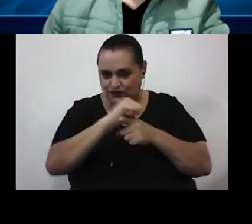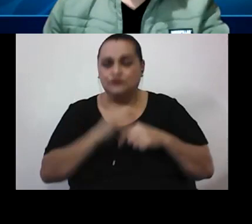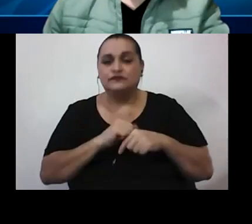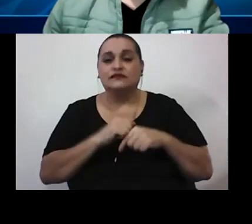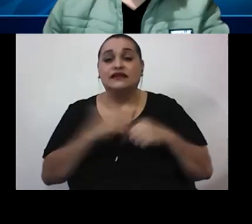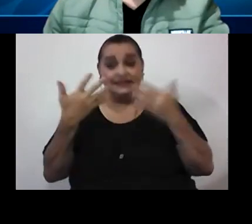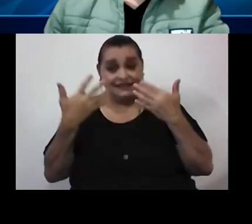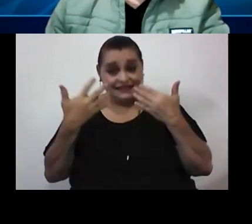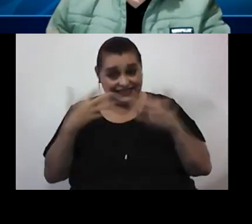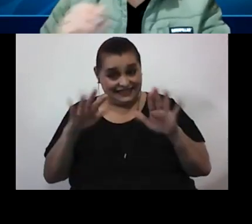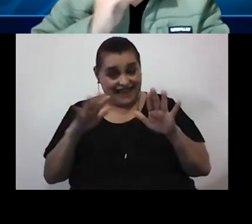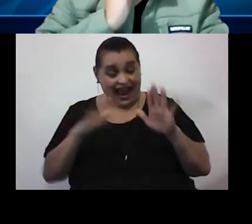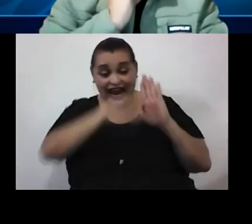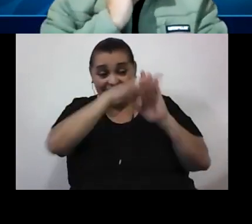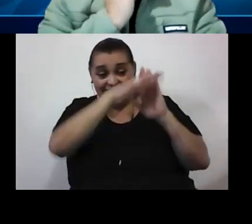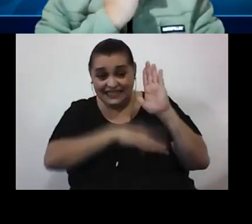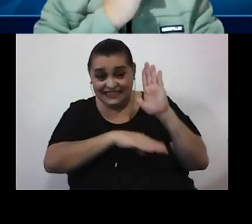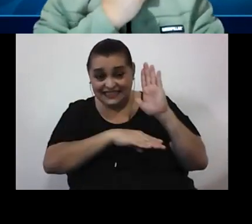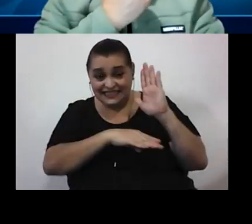Teniendo esa listita,